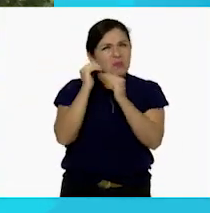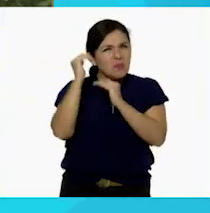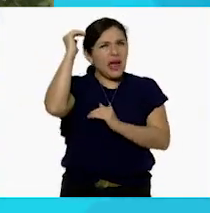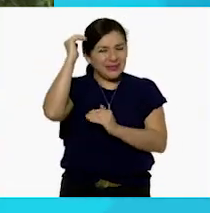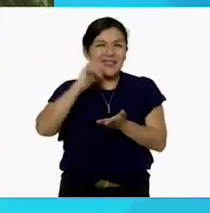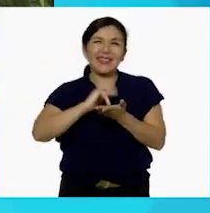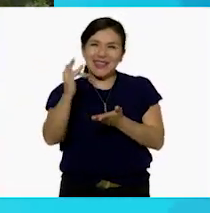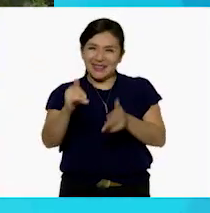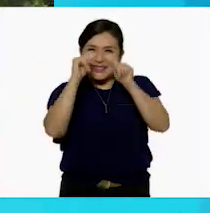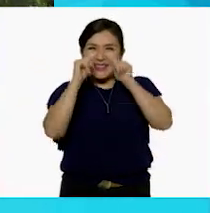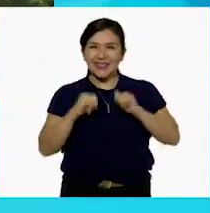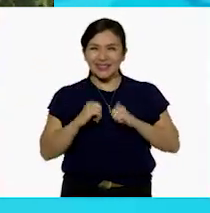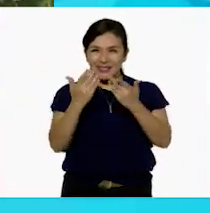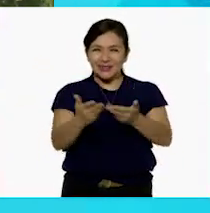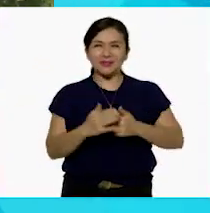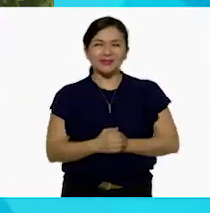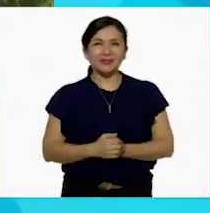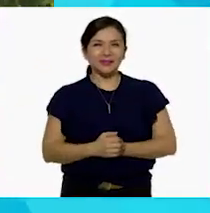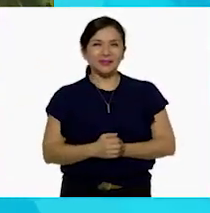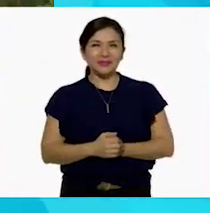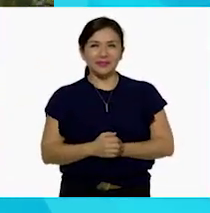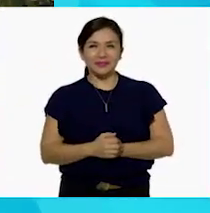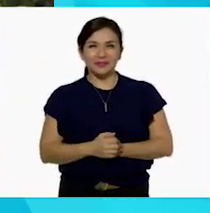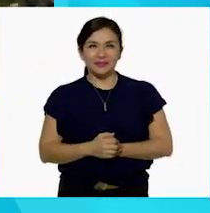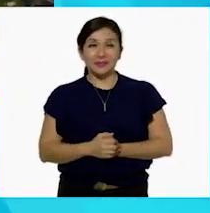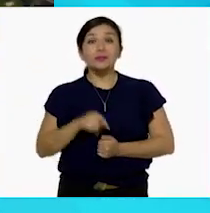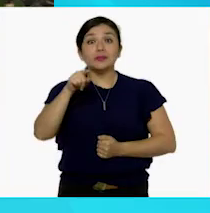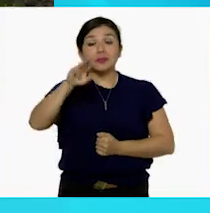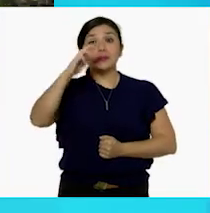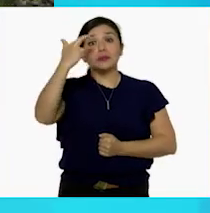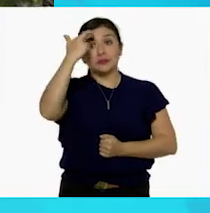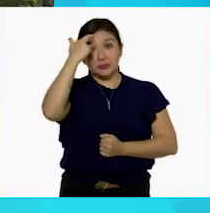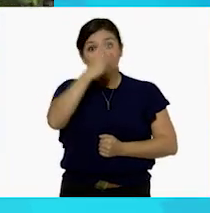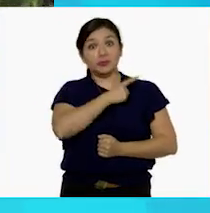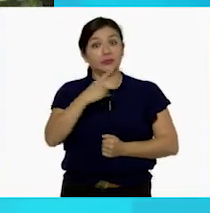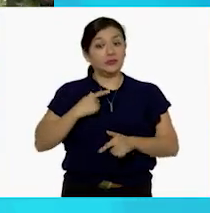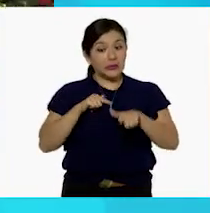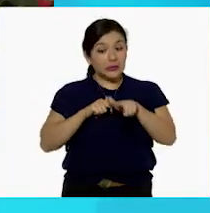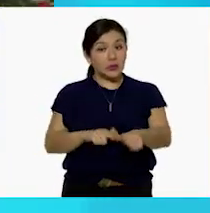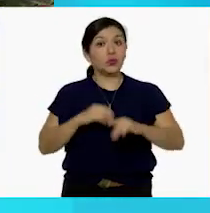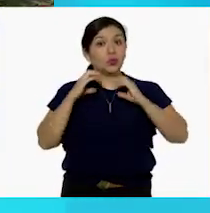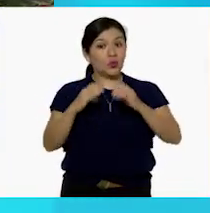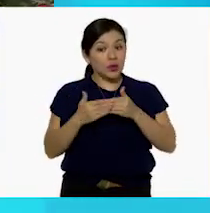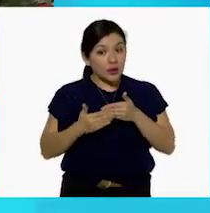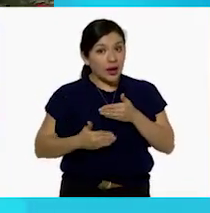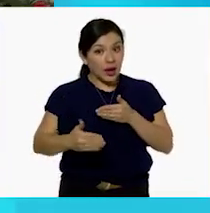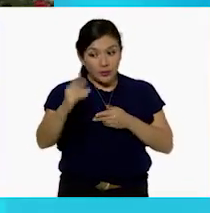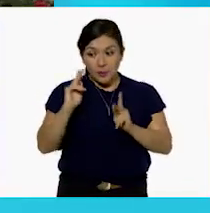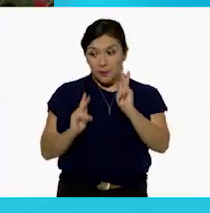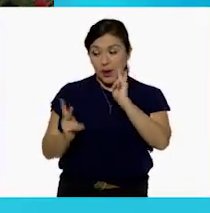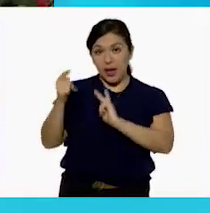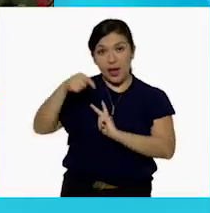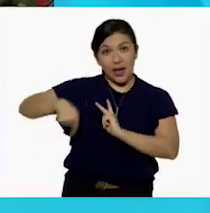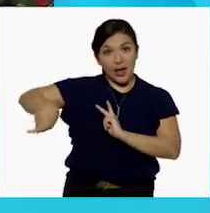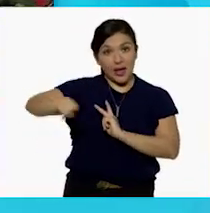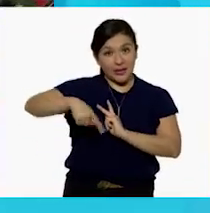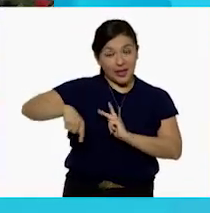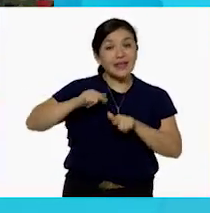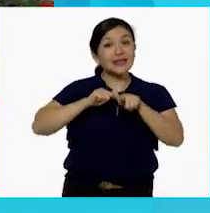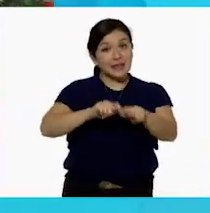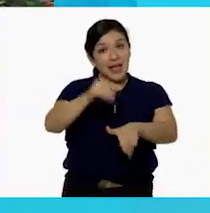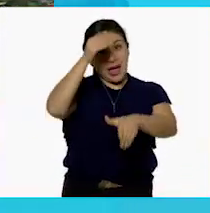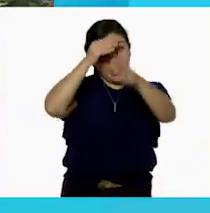Muchas gracias por su atención, compañeros. Y recuerden que tenemos que seguir cuidando las plantas y sigamos